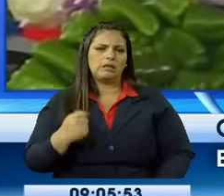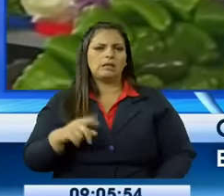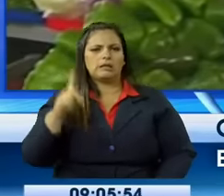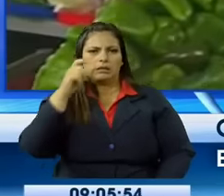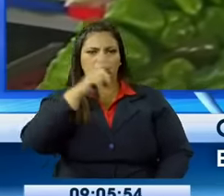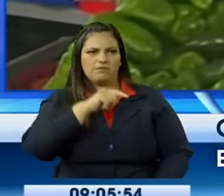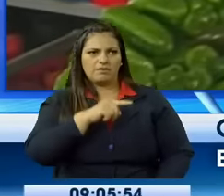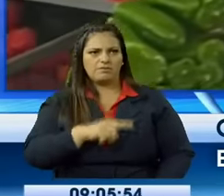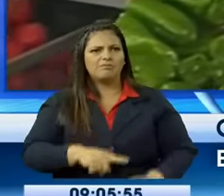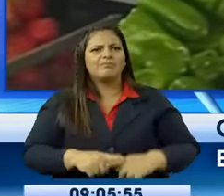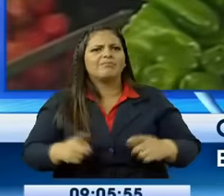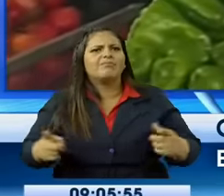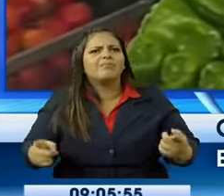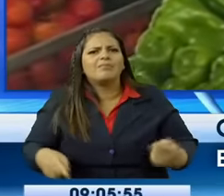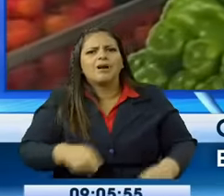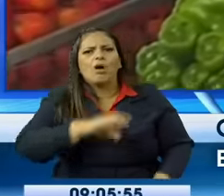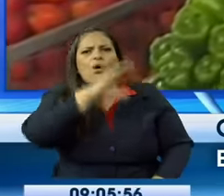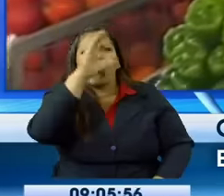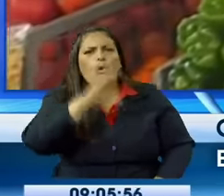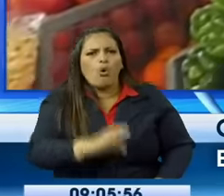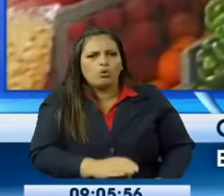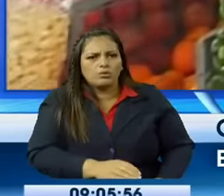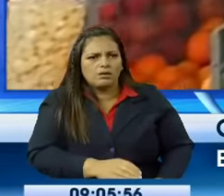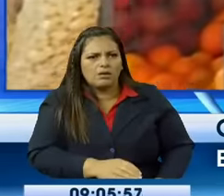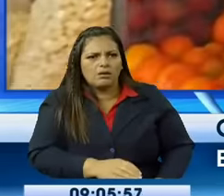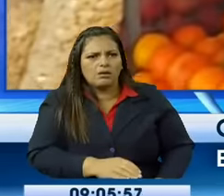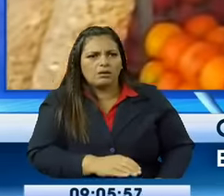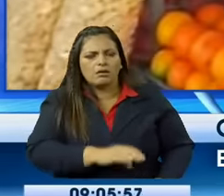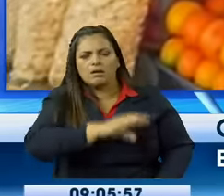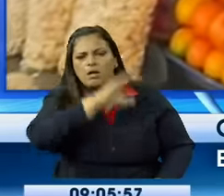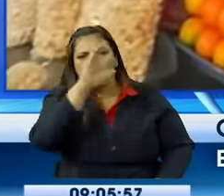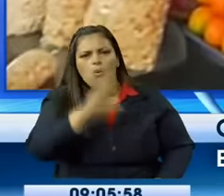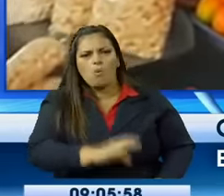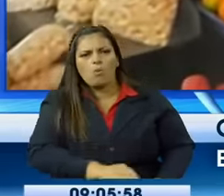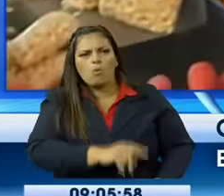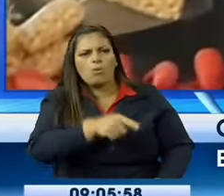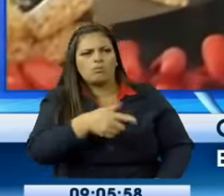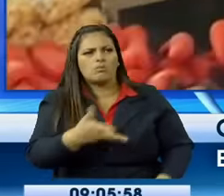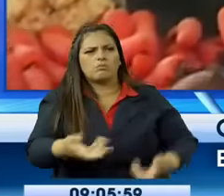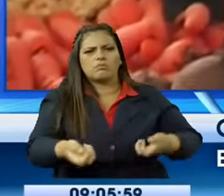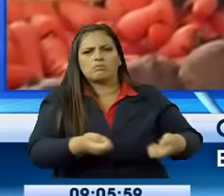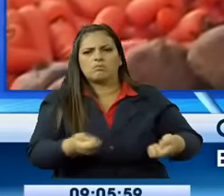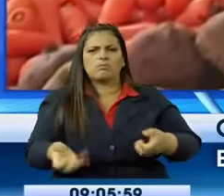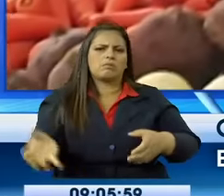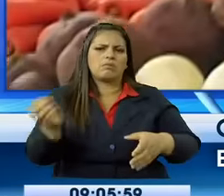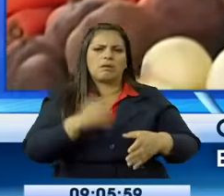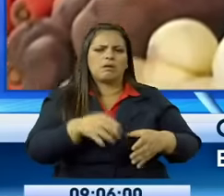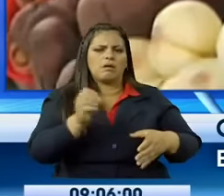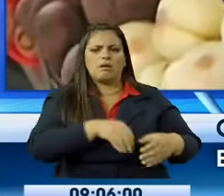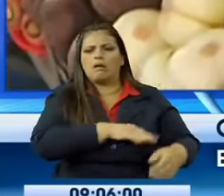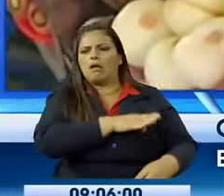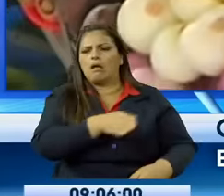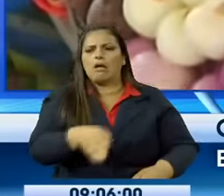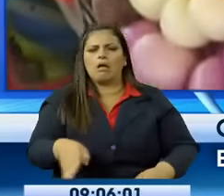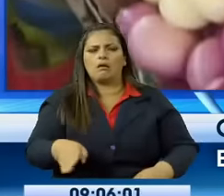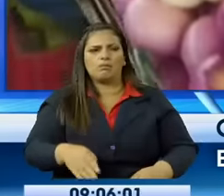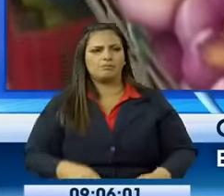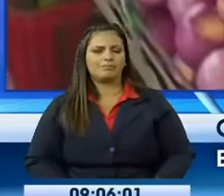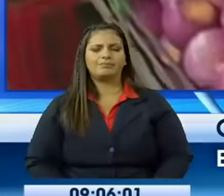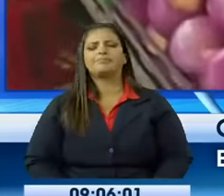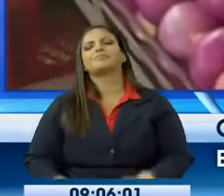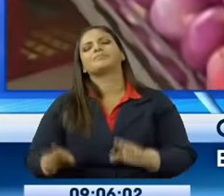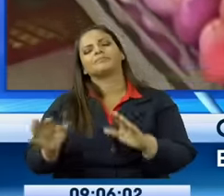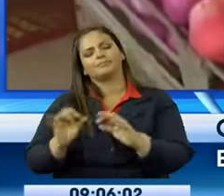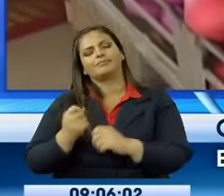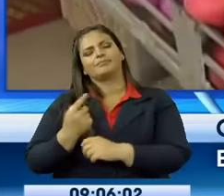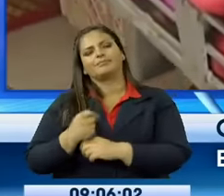Debería, pero sin embargo tú sabes que el transporte es el mismo. O sea, claro, transporte lo tienen que sacar del campo para acá y de la sierra para acá. Pero, entonces,